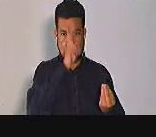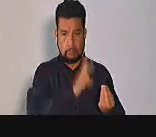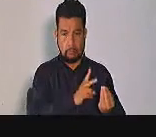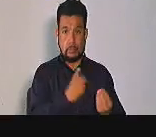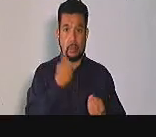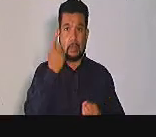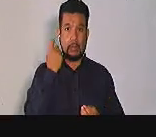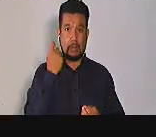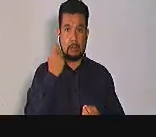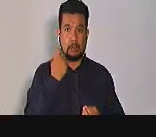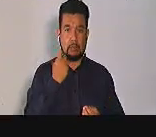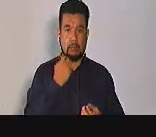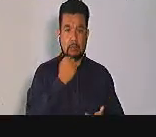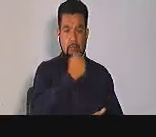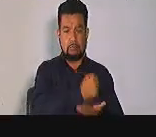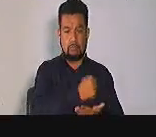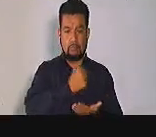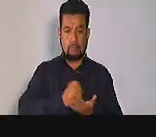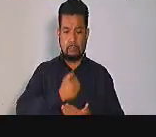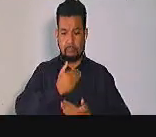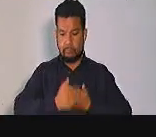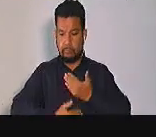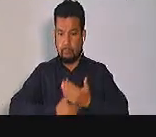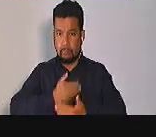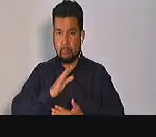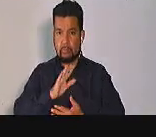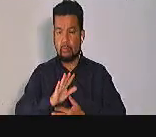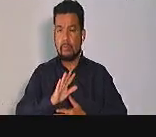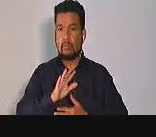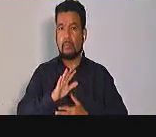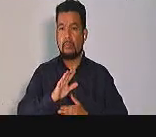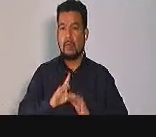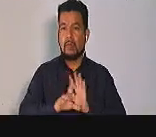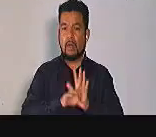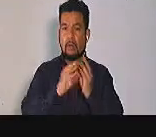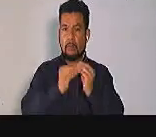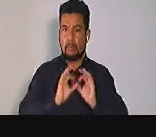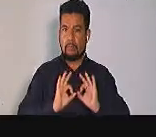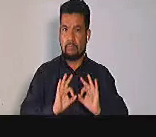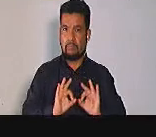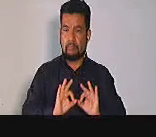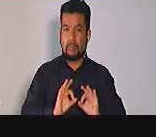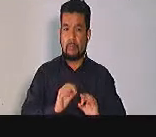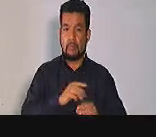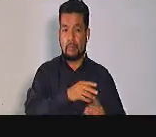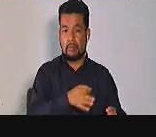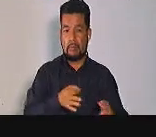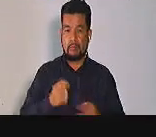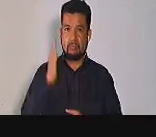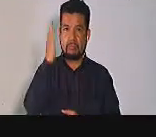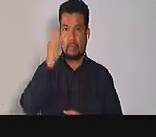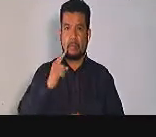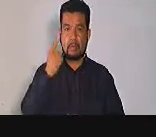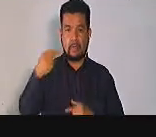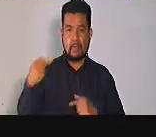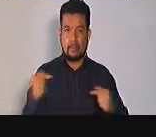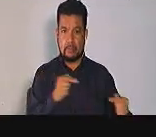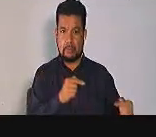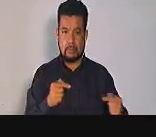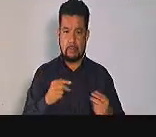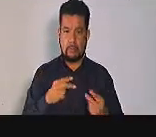día de ayer fueron radicadas y tramitadas en legal forma Ponencia para primer debate, proyecto de acuerdo